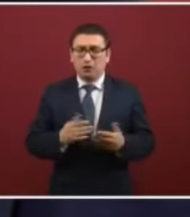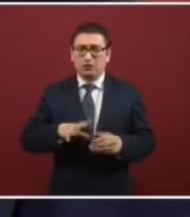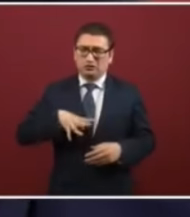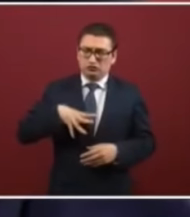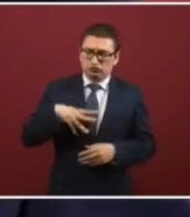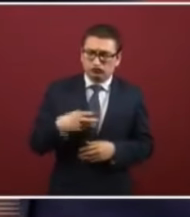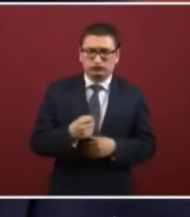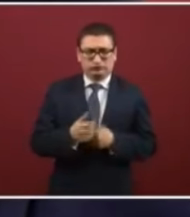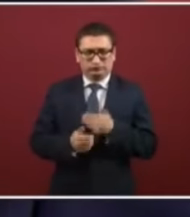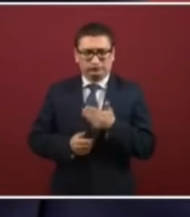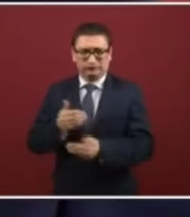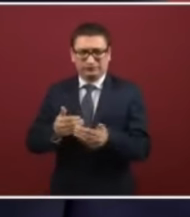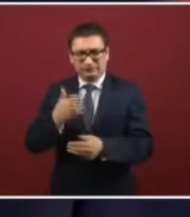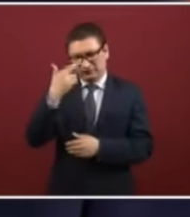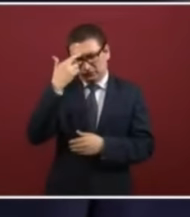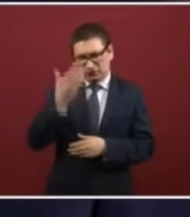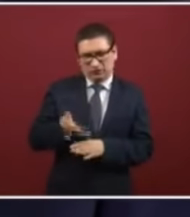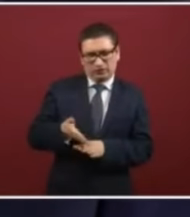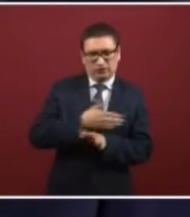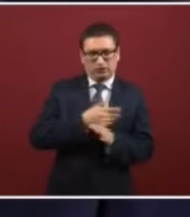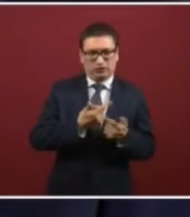pues un botín.